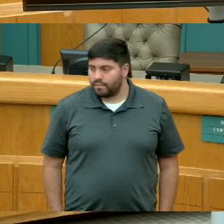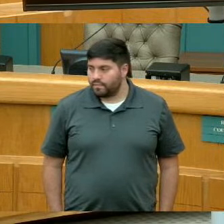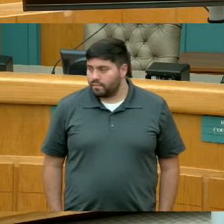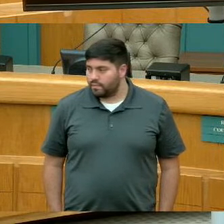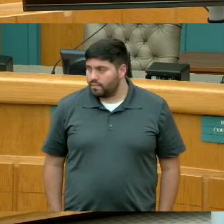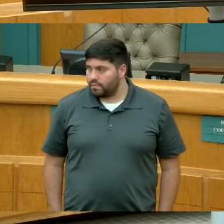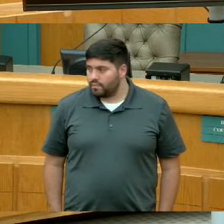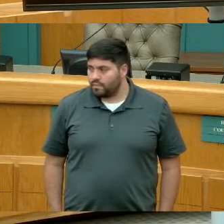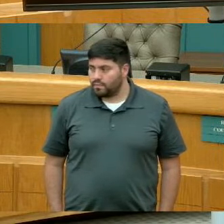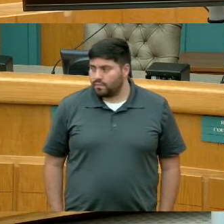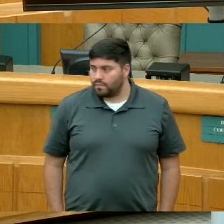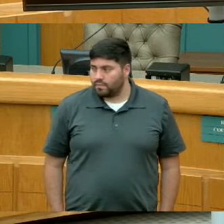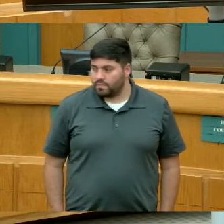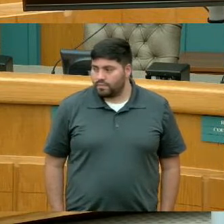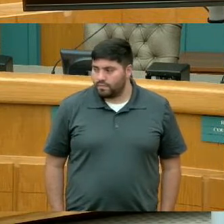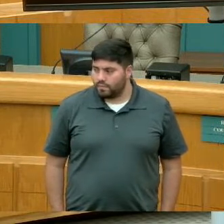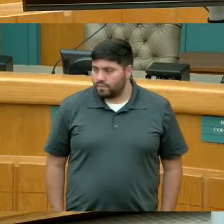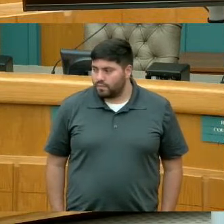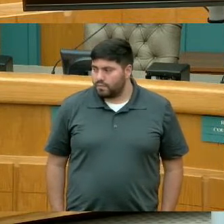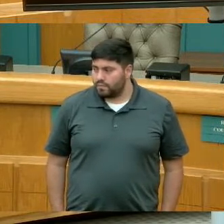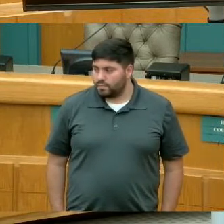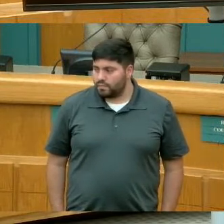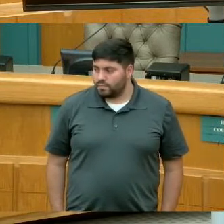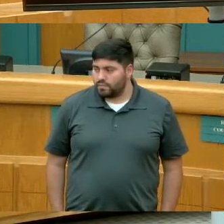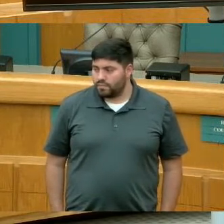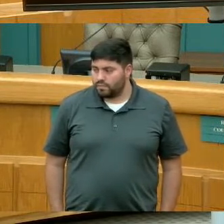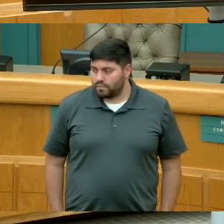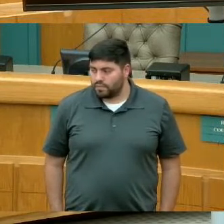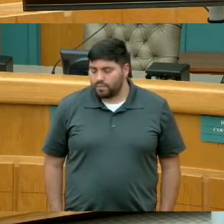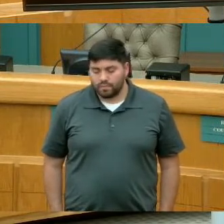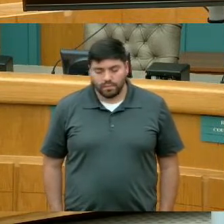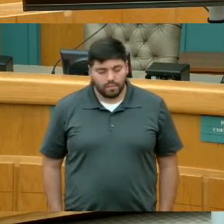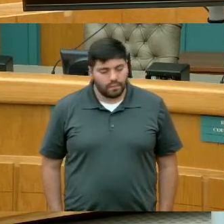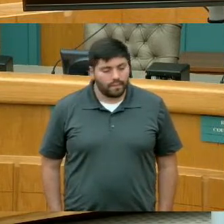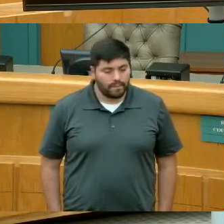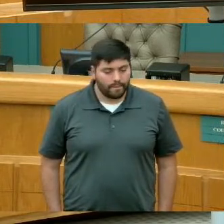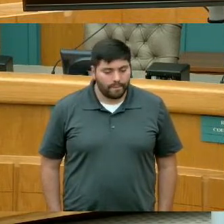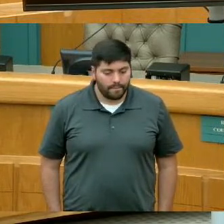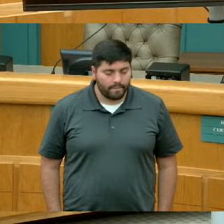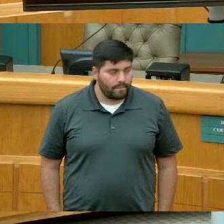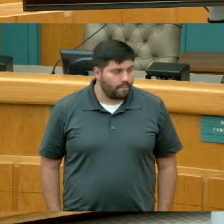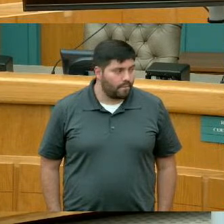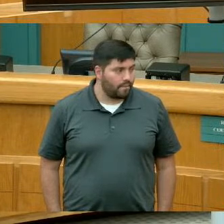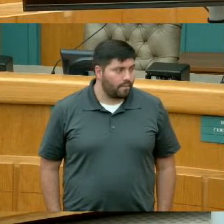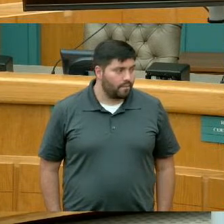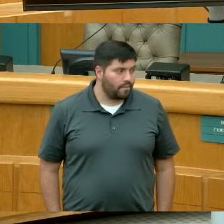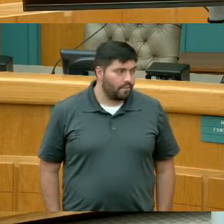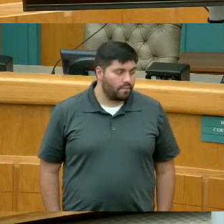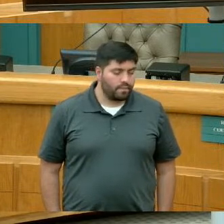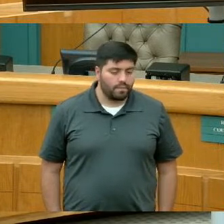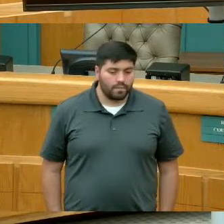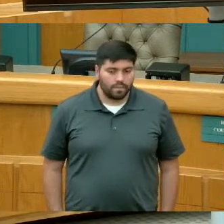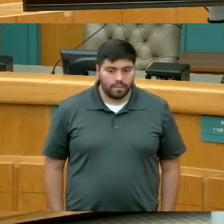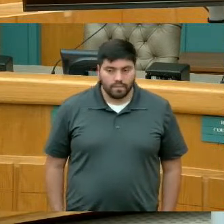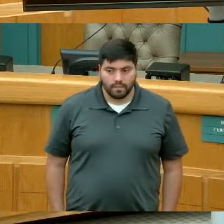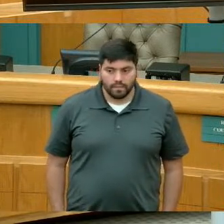de COVID-19. Otro estilista del mismo salón desarrolló síntomas 3 días después. Ambos estilistas interactuaron entre sí